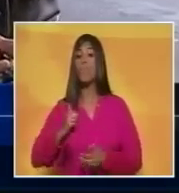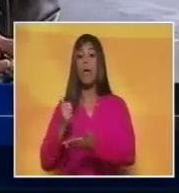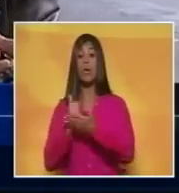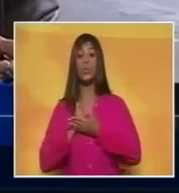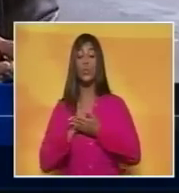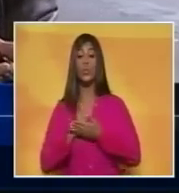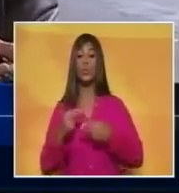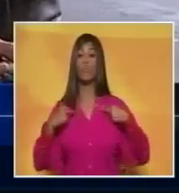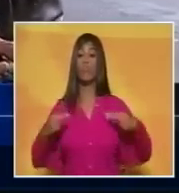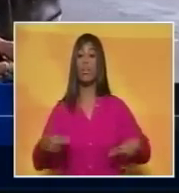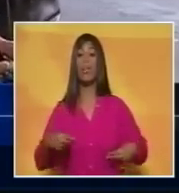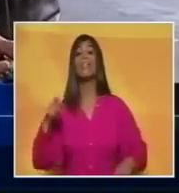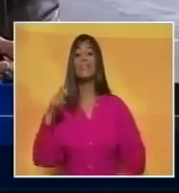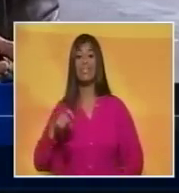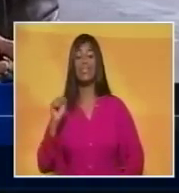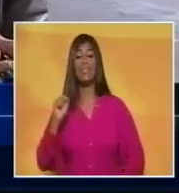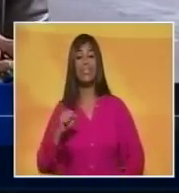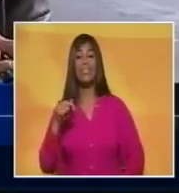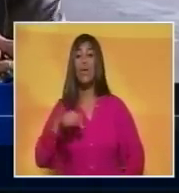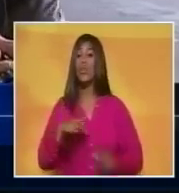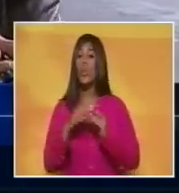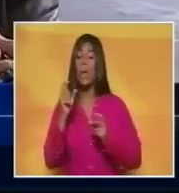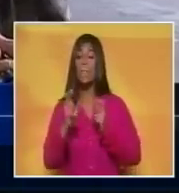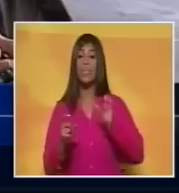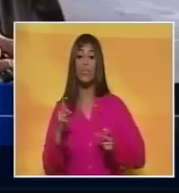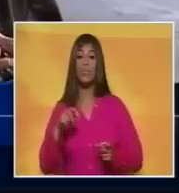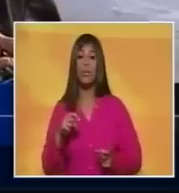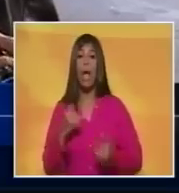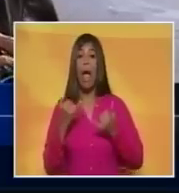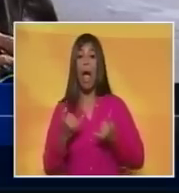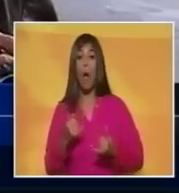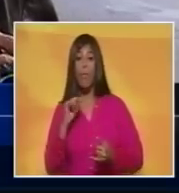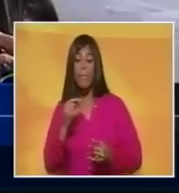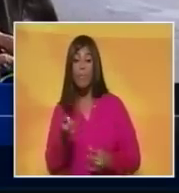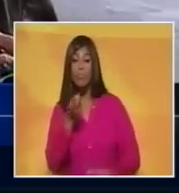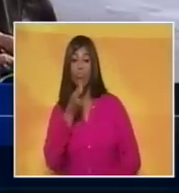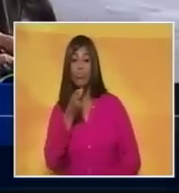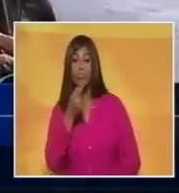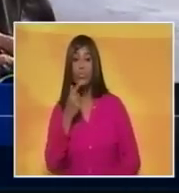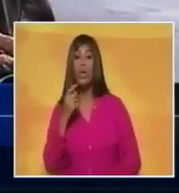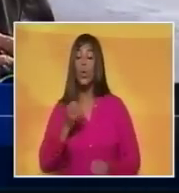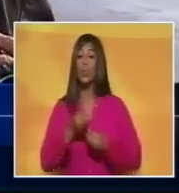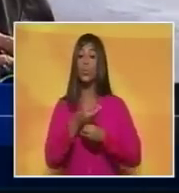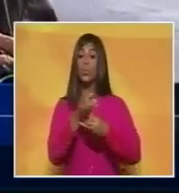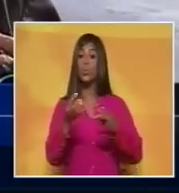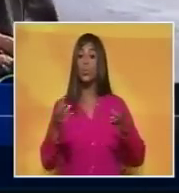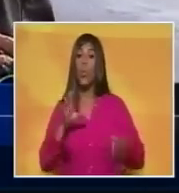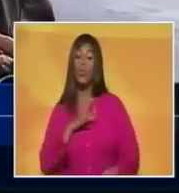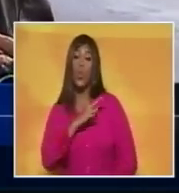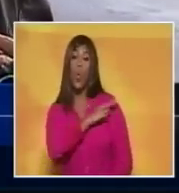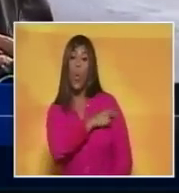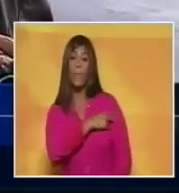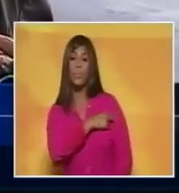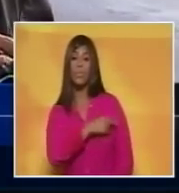necesaria y más que requerida en el país. Ahora quisiéramos ver todos esos medicamentos que estén siendo distribuidos en la red hospitalaria.